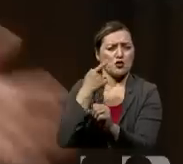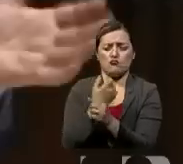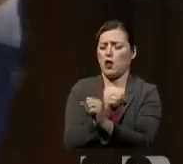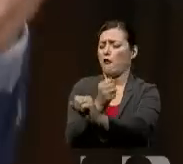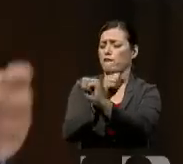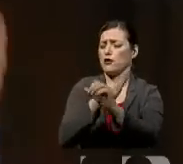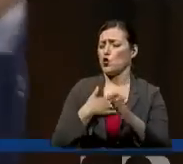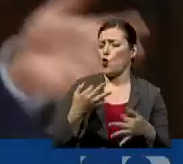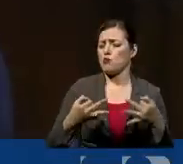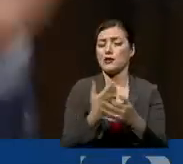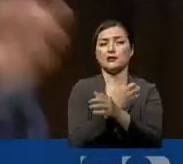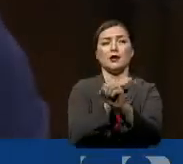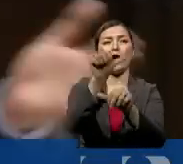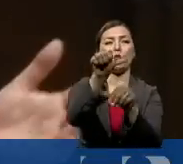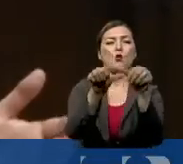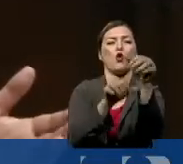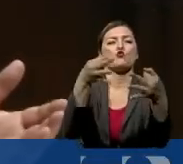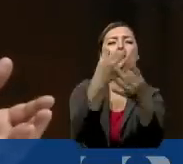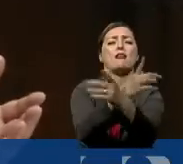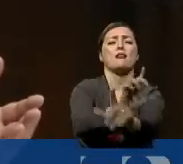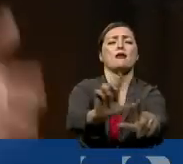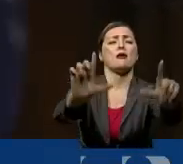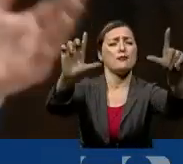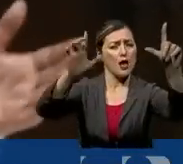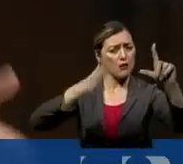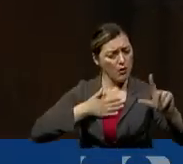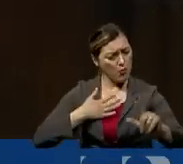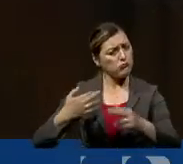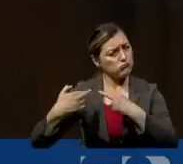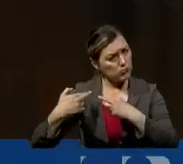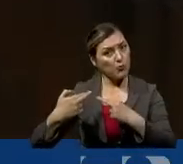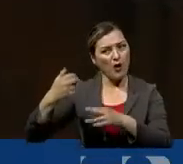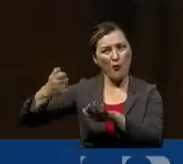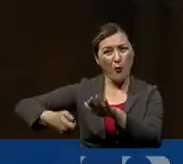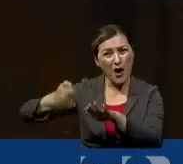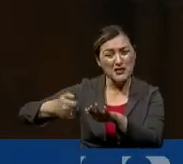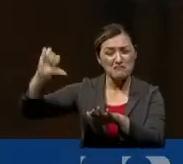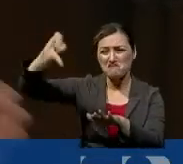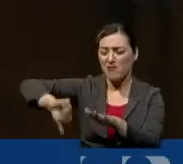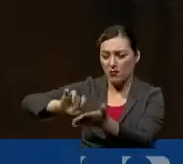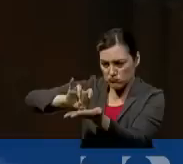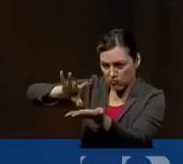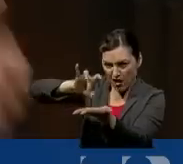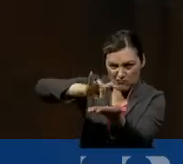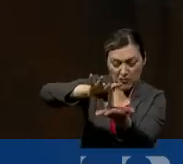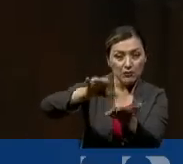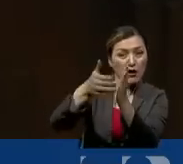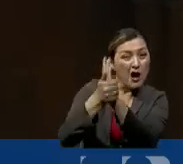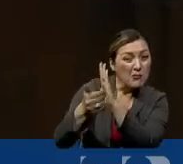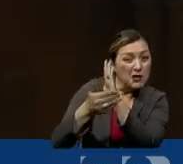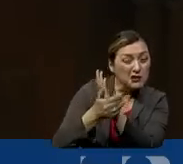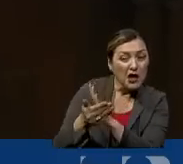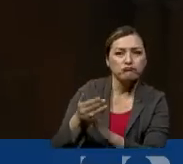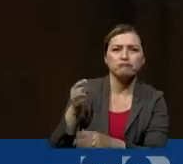Le liberamos a la administración de justicia de jueces incompetentes que no tenían la